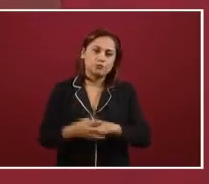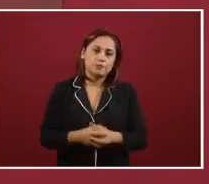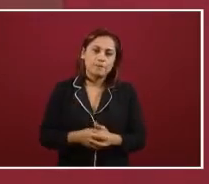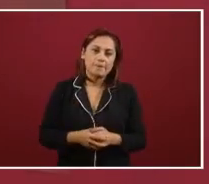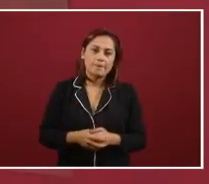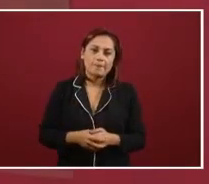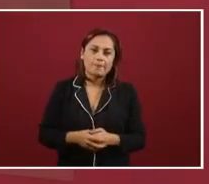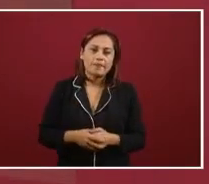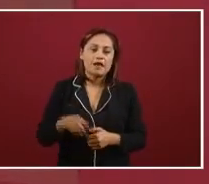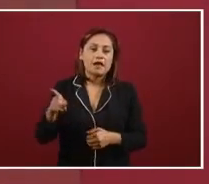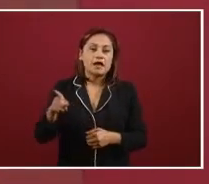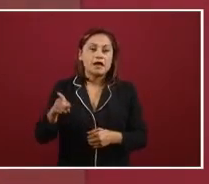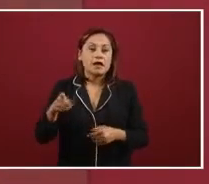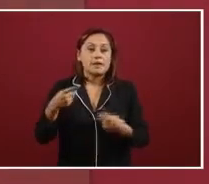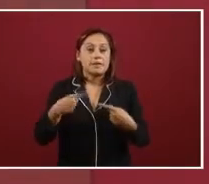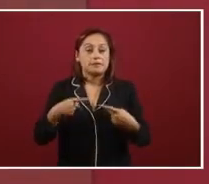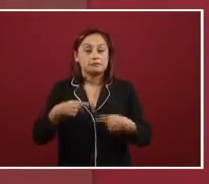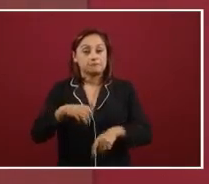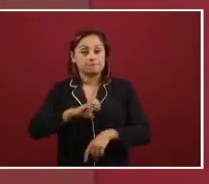de sus entrenadores